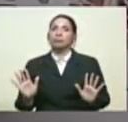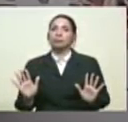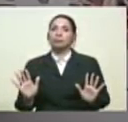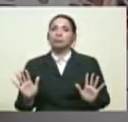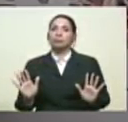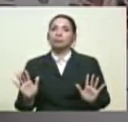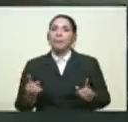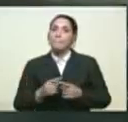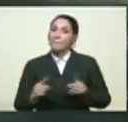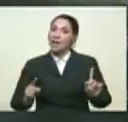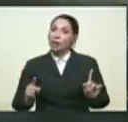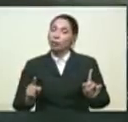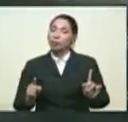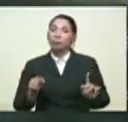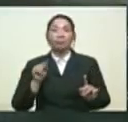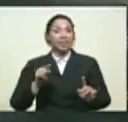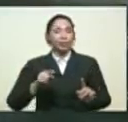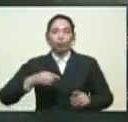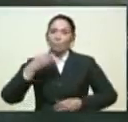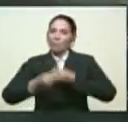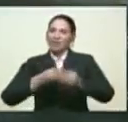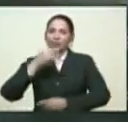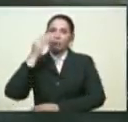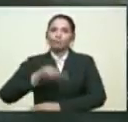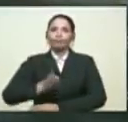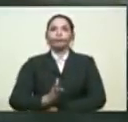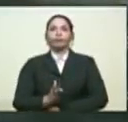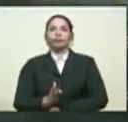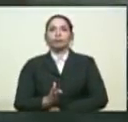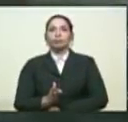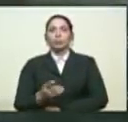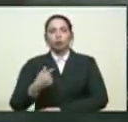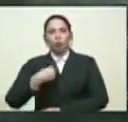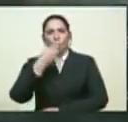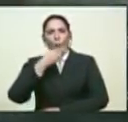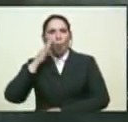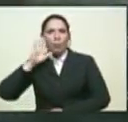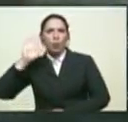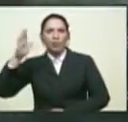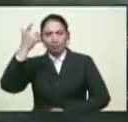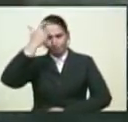Pero de que va a ser, va a ser. Yo comprometí mi ser.